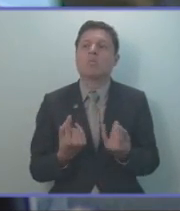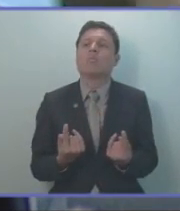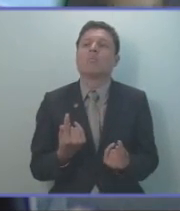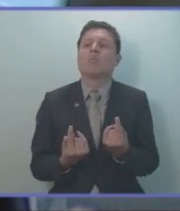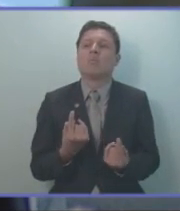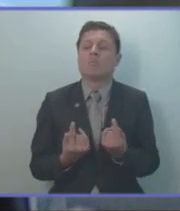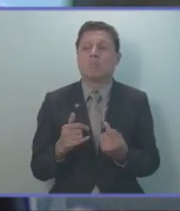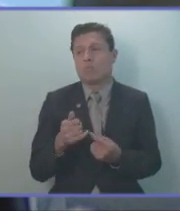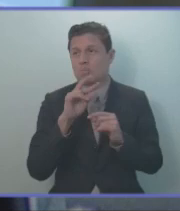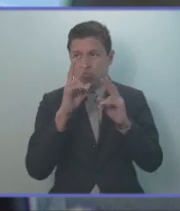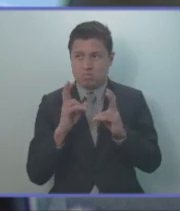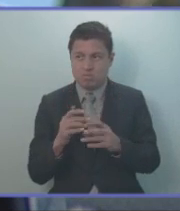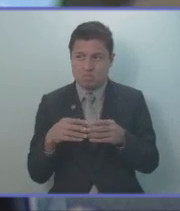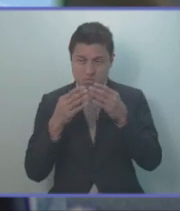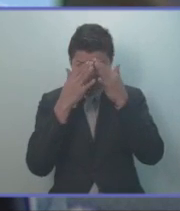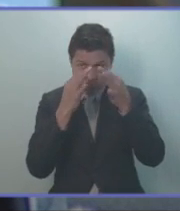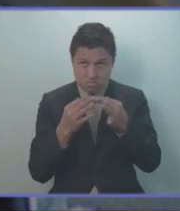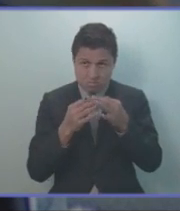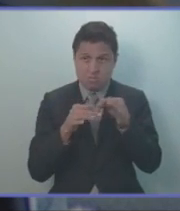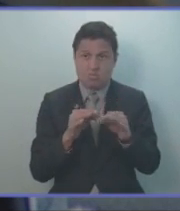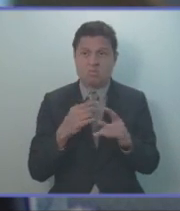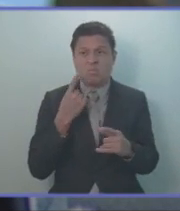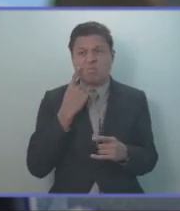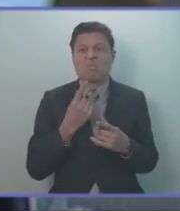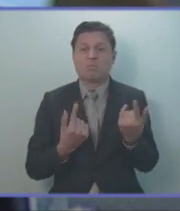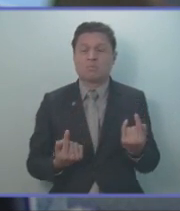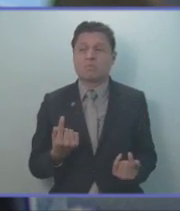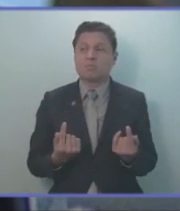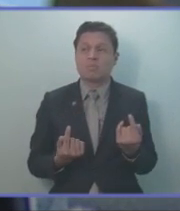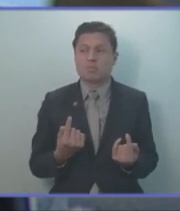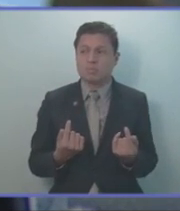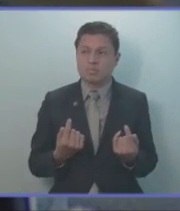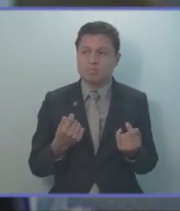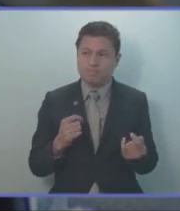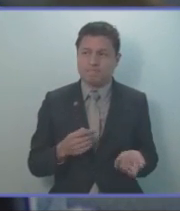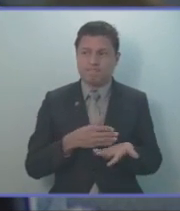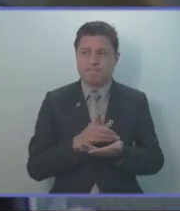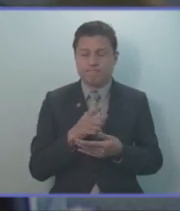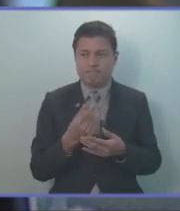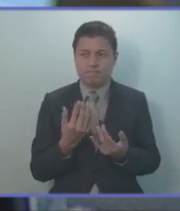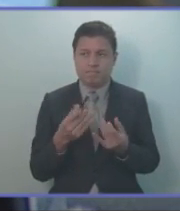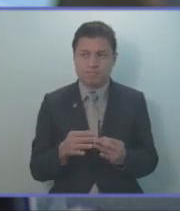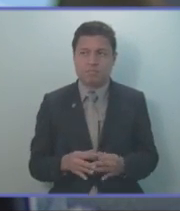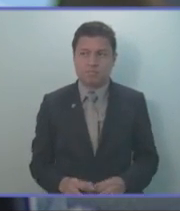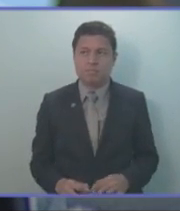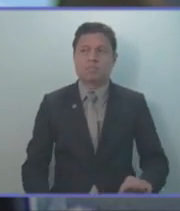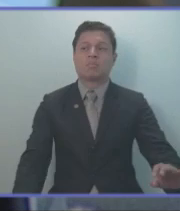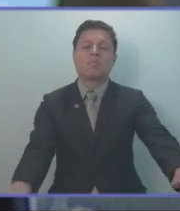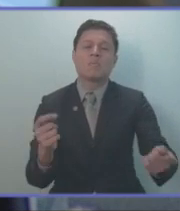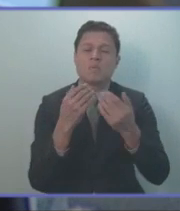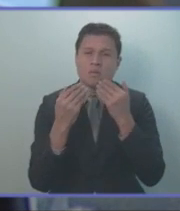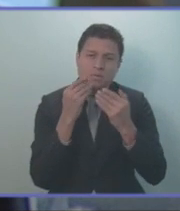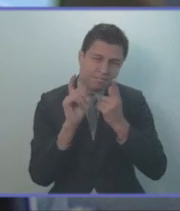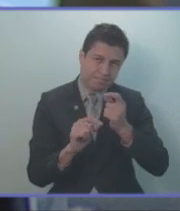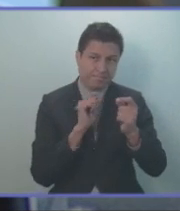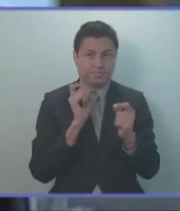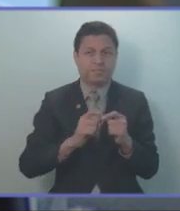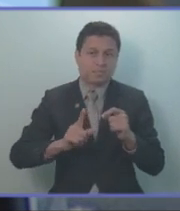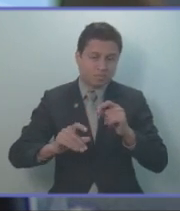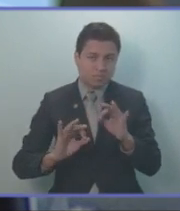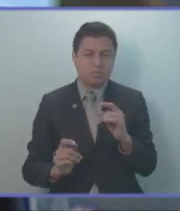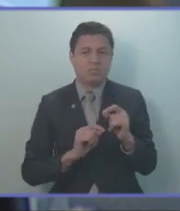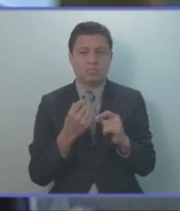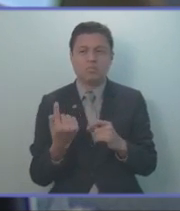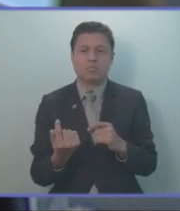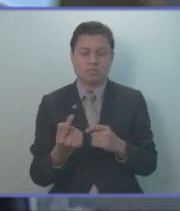los otros tipos de dictámenes a efecto de arribar a una especie de definición por